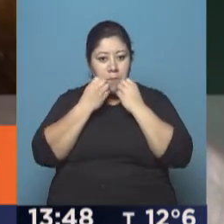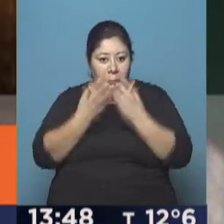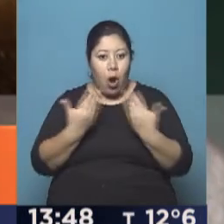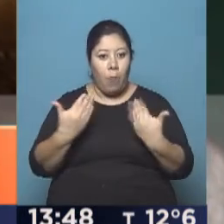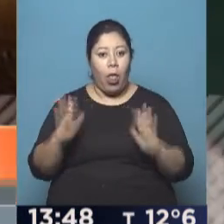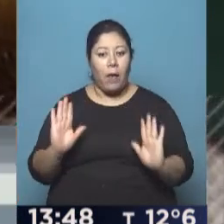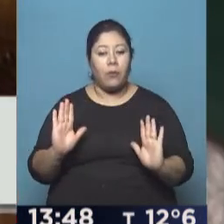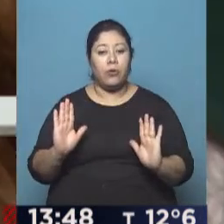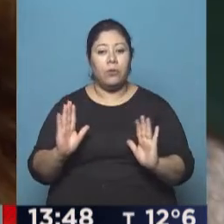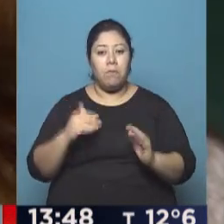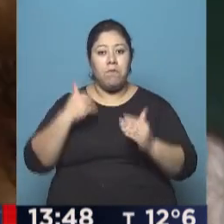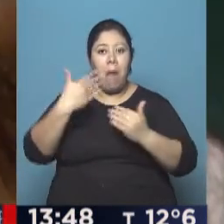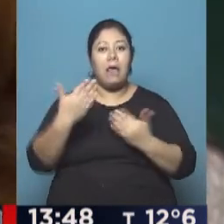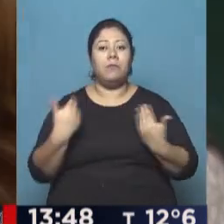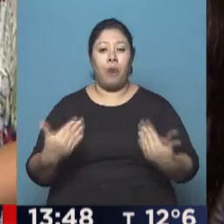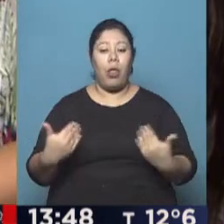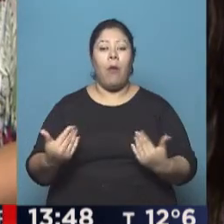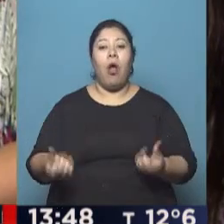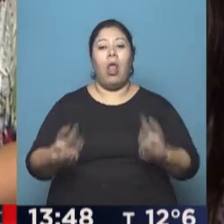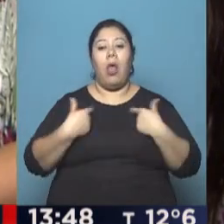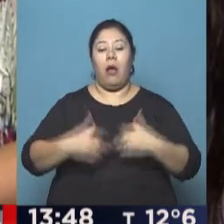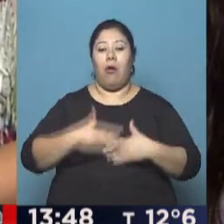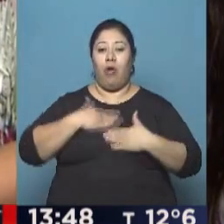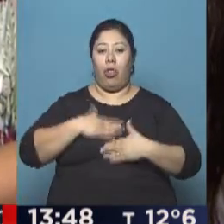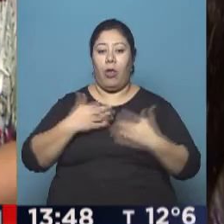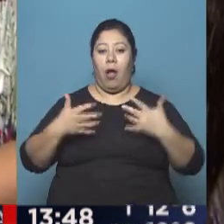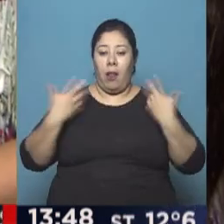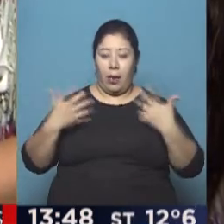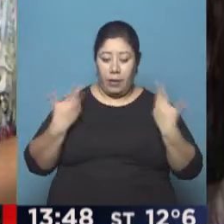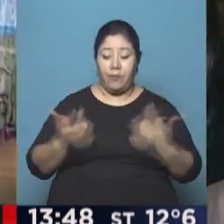una alegría increíble. La posibilidad